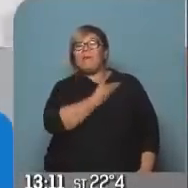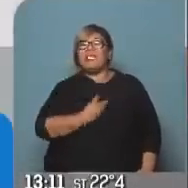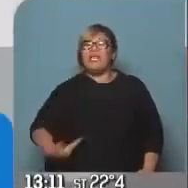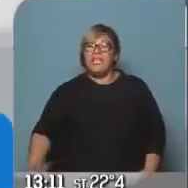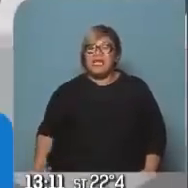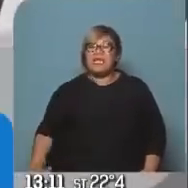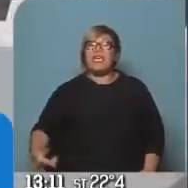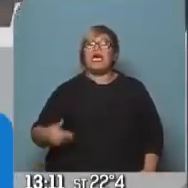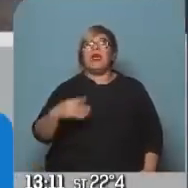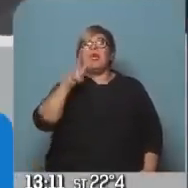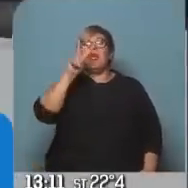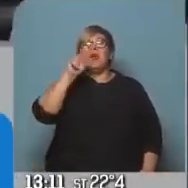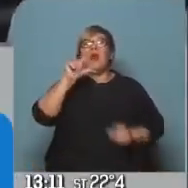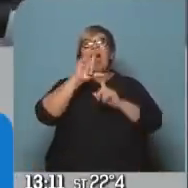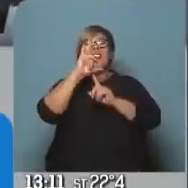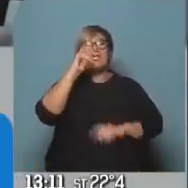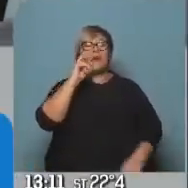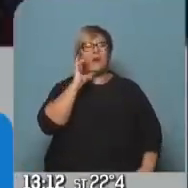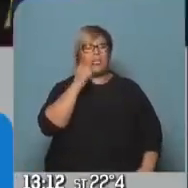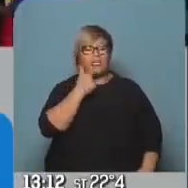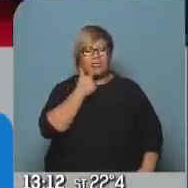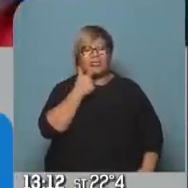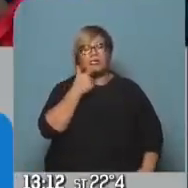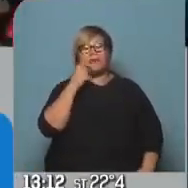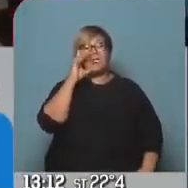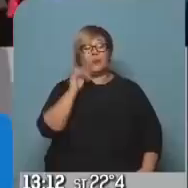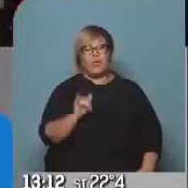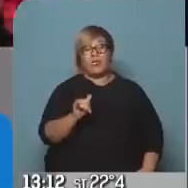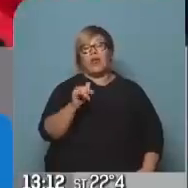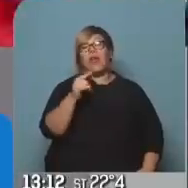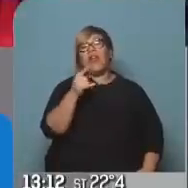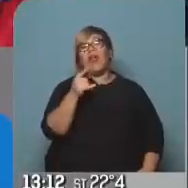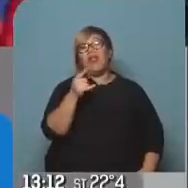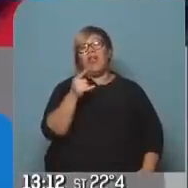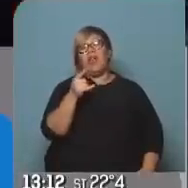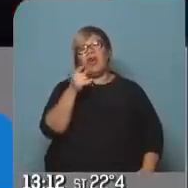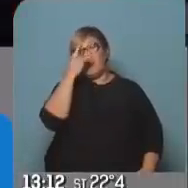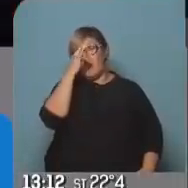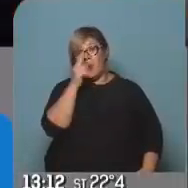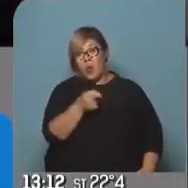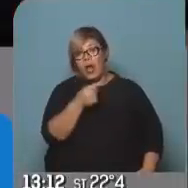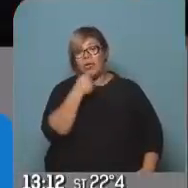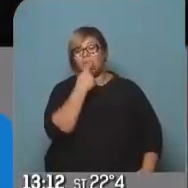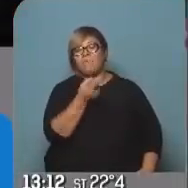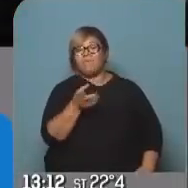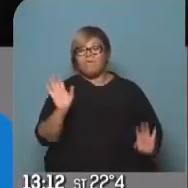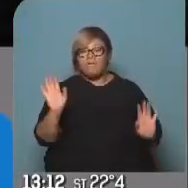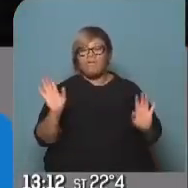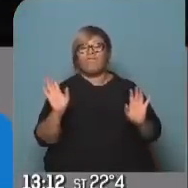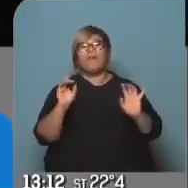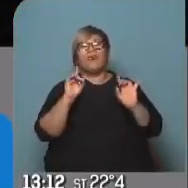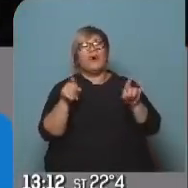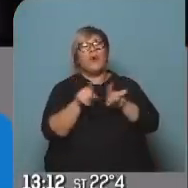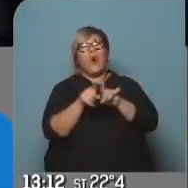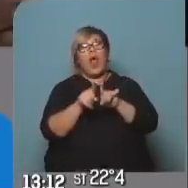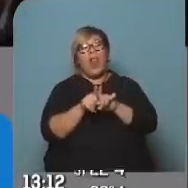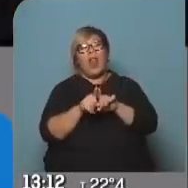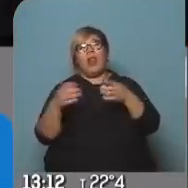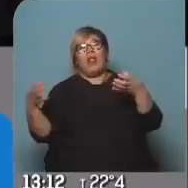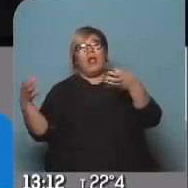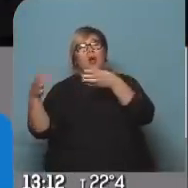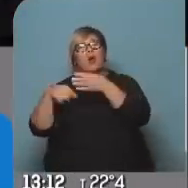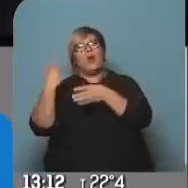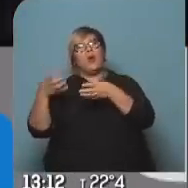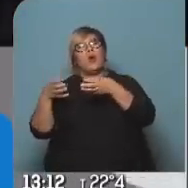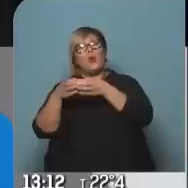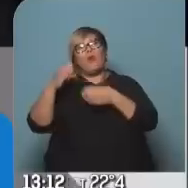UNASUR. Recordemos que UNASUR nace fundamentalmente como contrapeso de la OEA, es decir, la Organización de Estados Americanos, y tratando de conformar